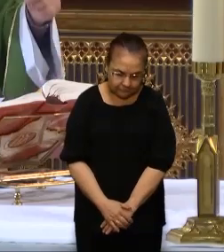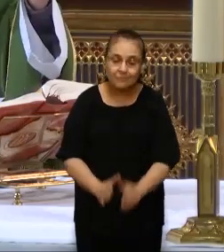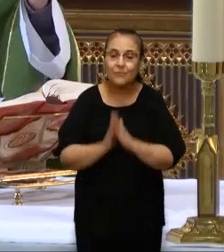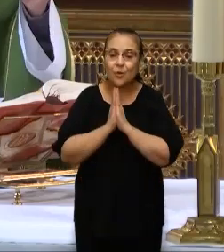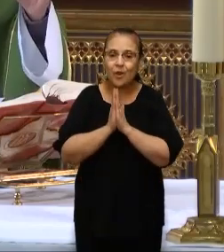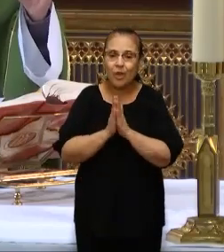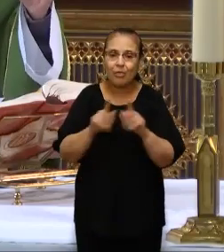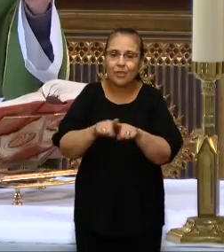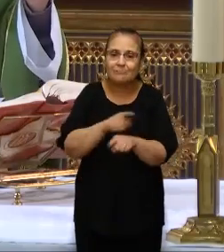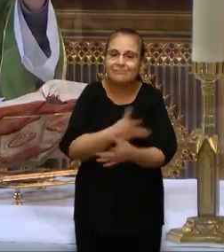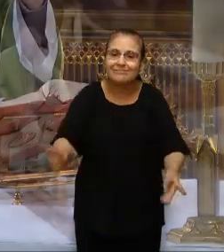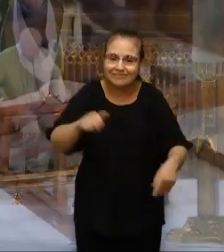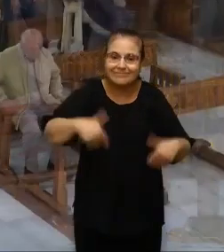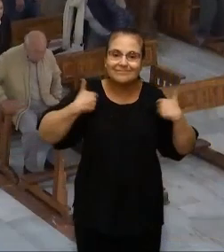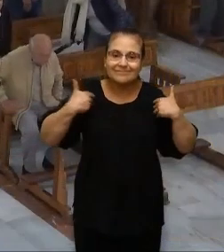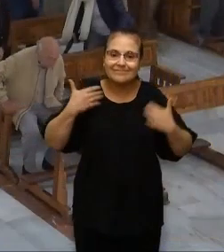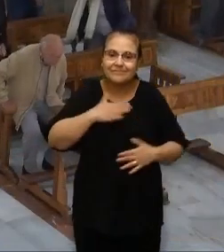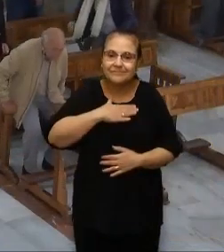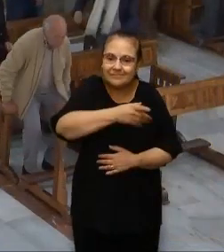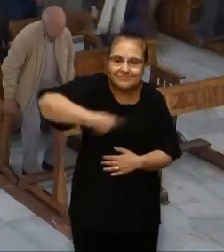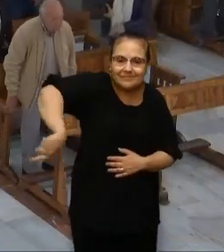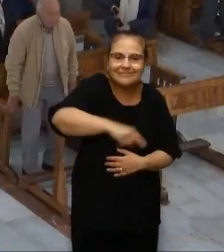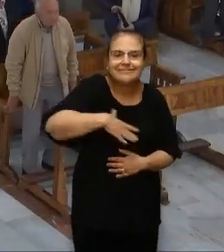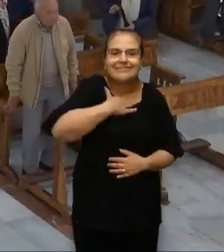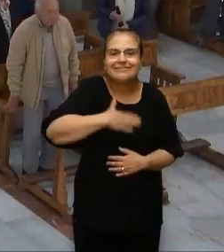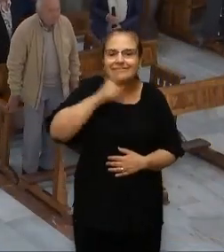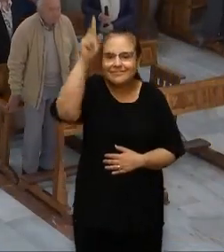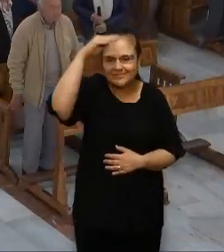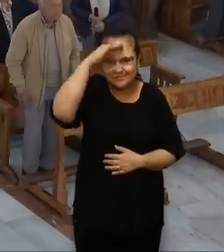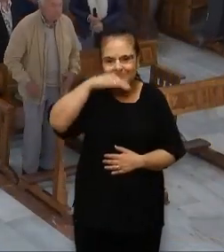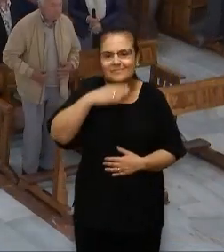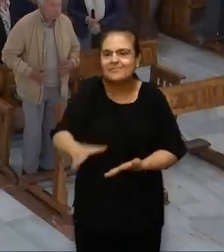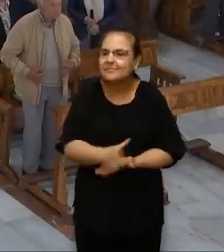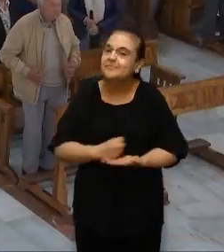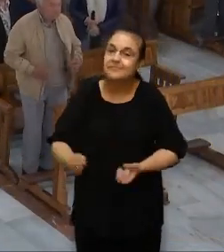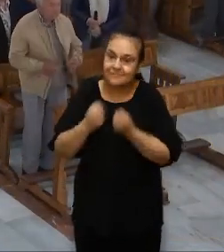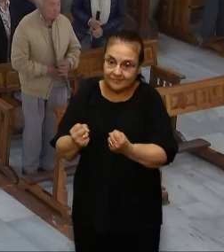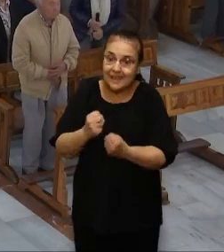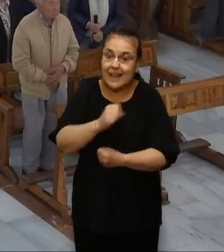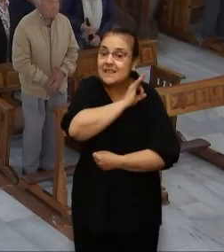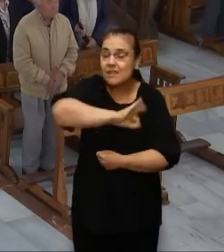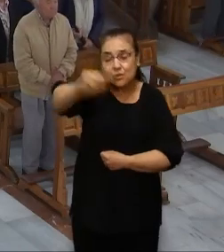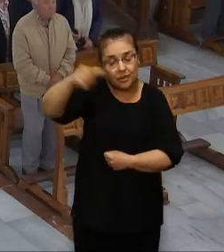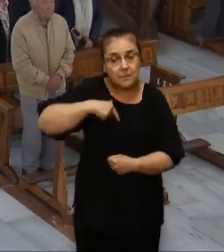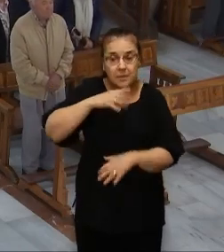Orad, hermanos, para que este sacrificio mío y vuestro sea agradable a Dios Padre Todopoderoso.